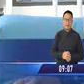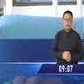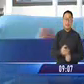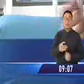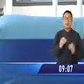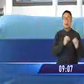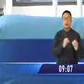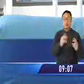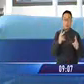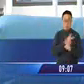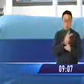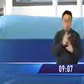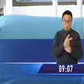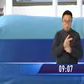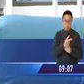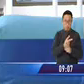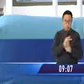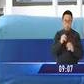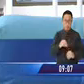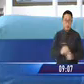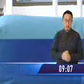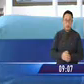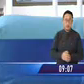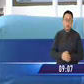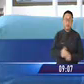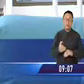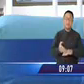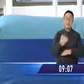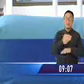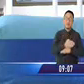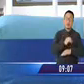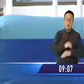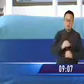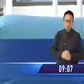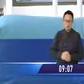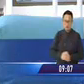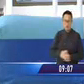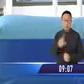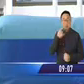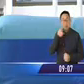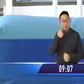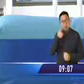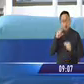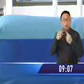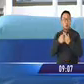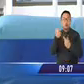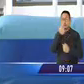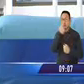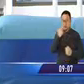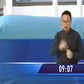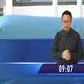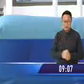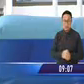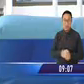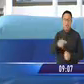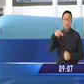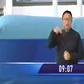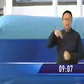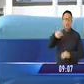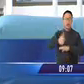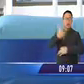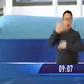delictiva, tomando en consideración que hay un antecedente en narcotráfico, estaríamos hablando de un pronunciamiento claro de un